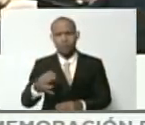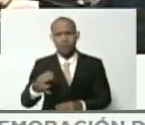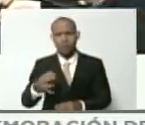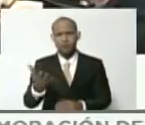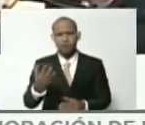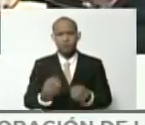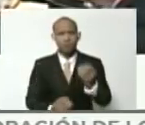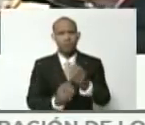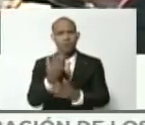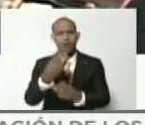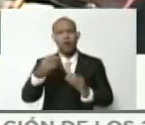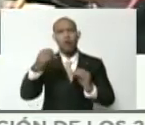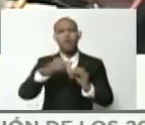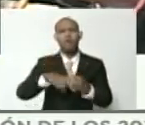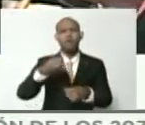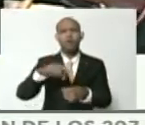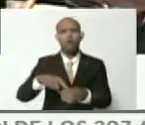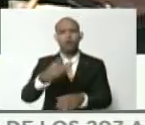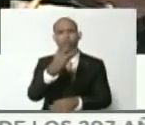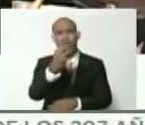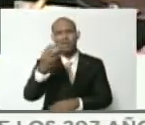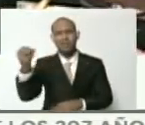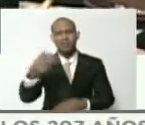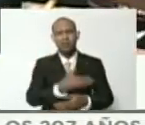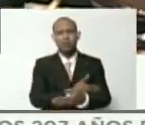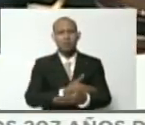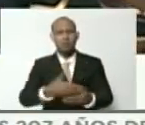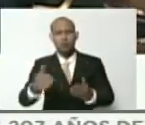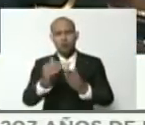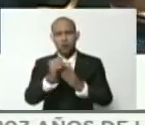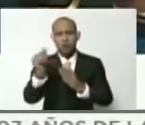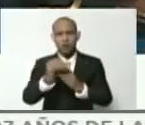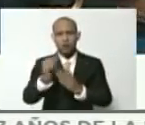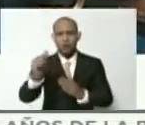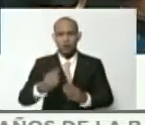fondo de 300 millones de dólares